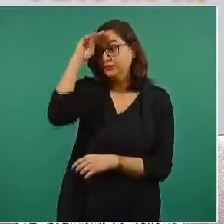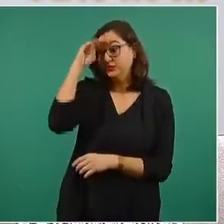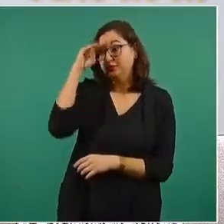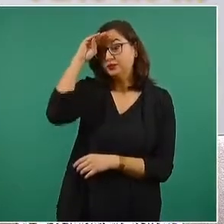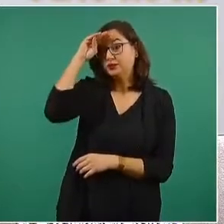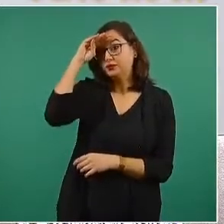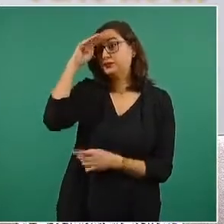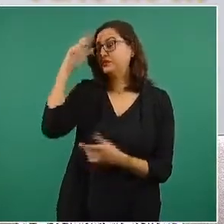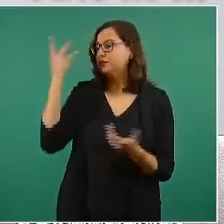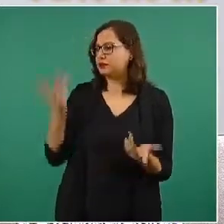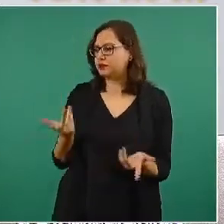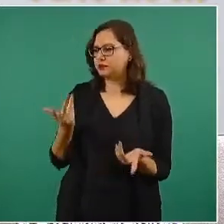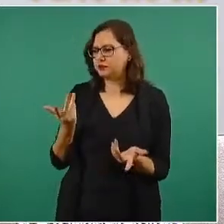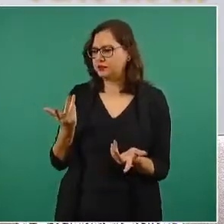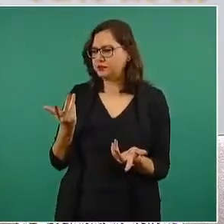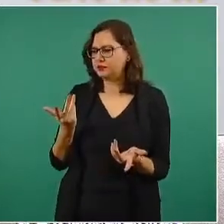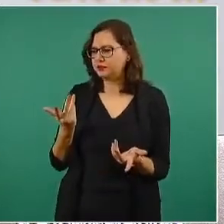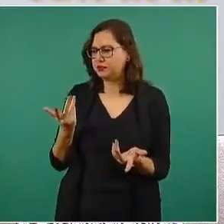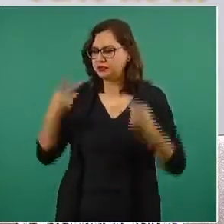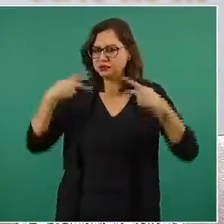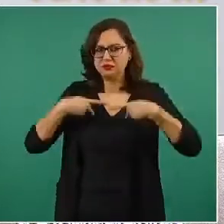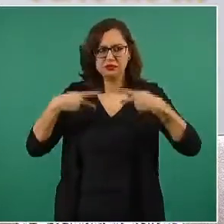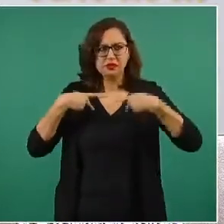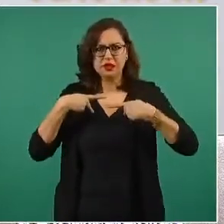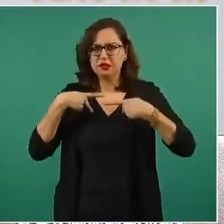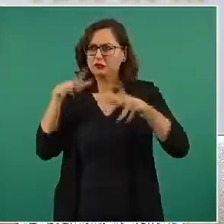pues no es pueblo raso,